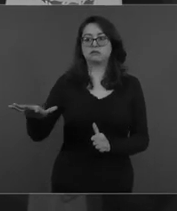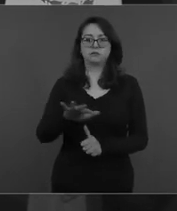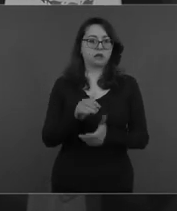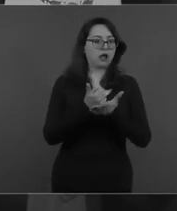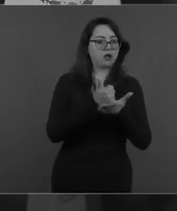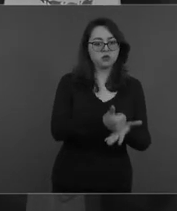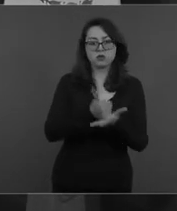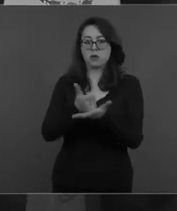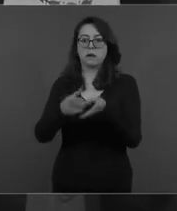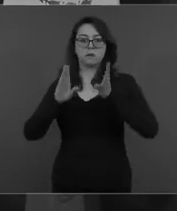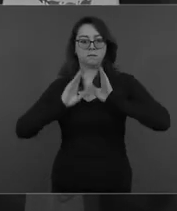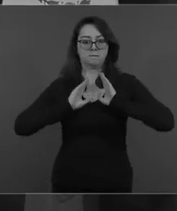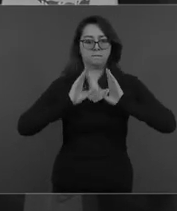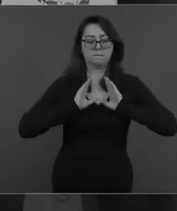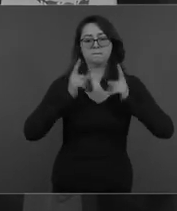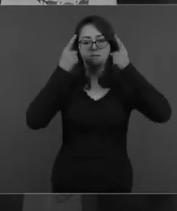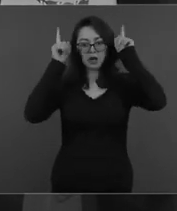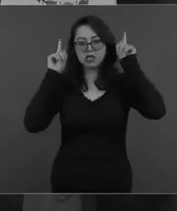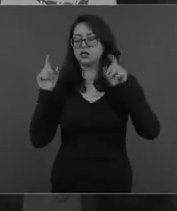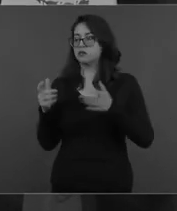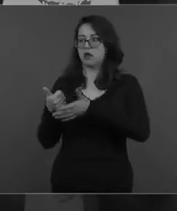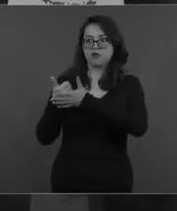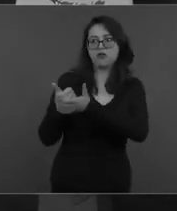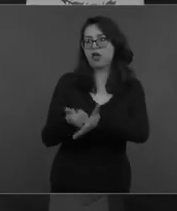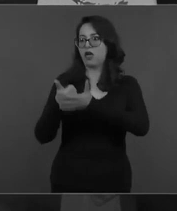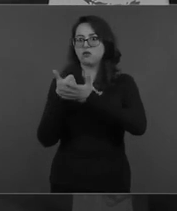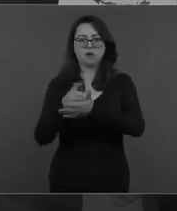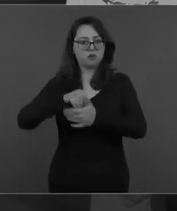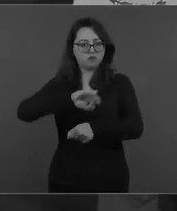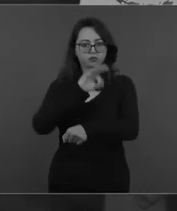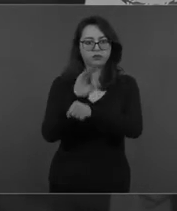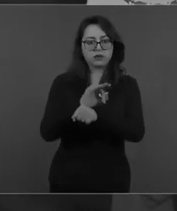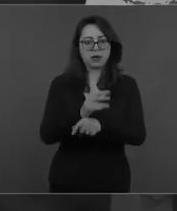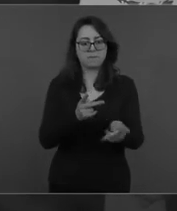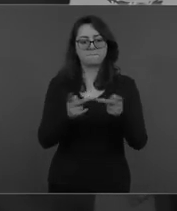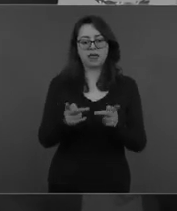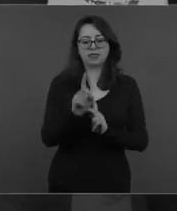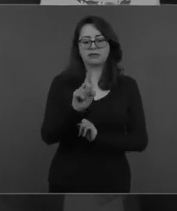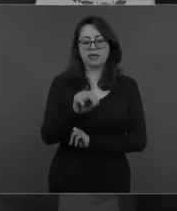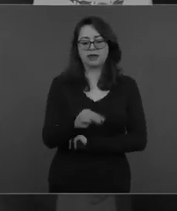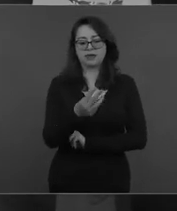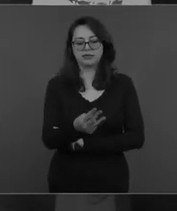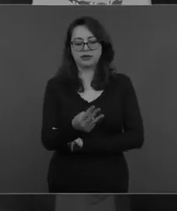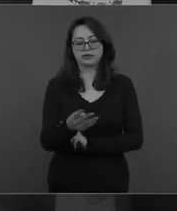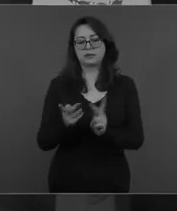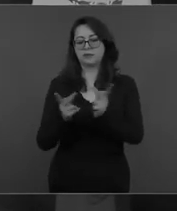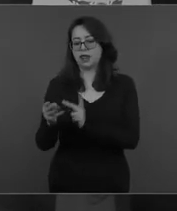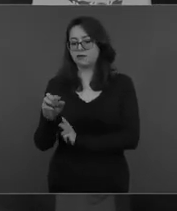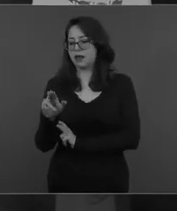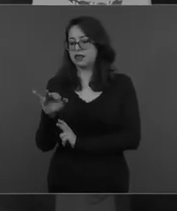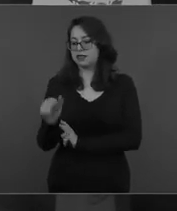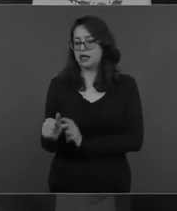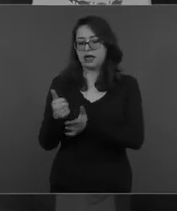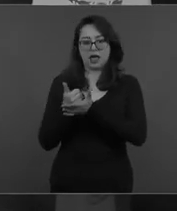brigadas del Ejército, de la Marina, se está aplicando el plan DN3, el plan Marina, pero